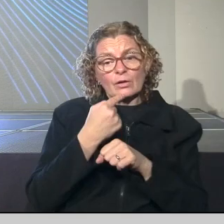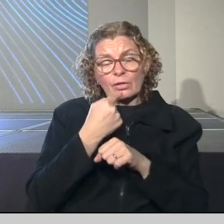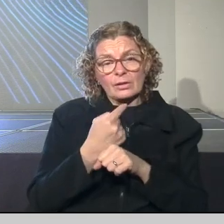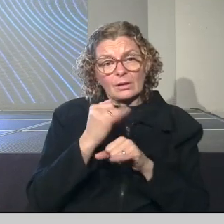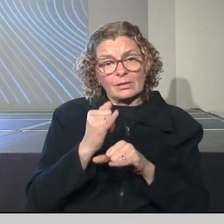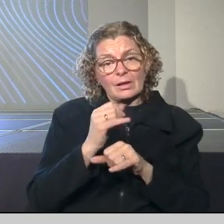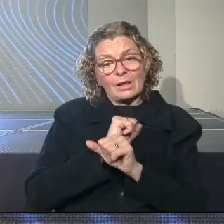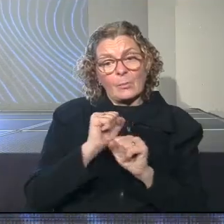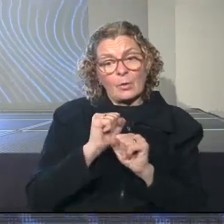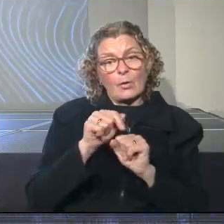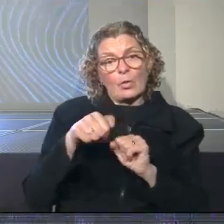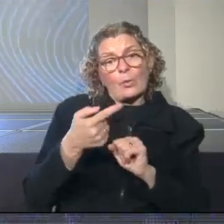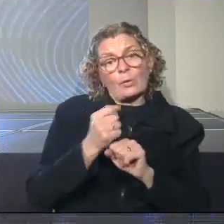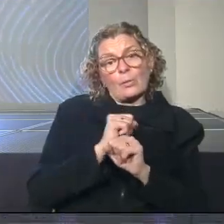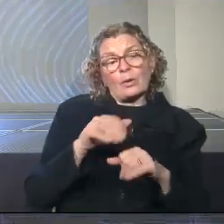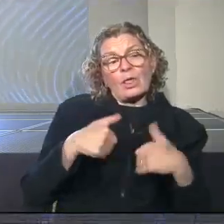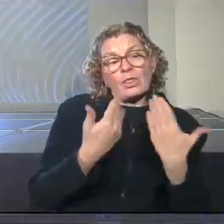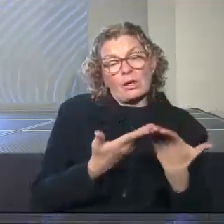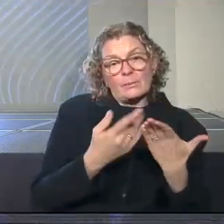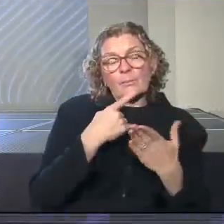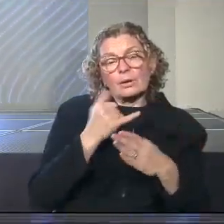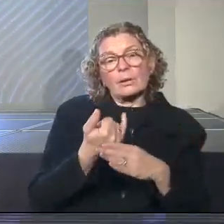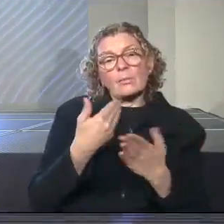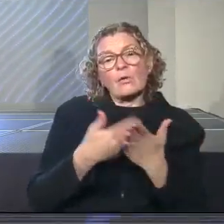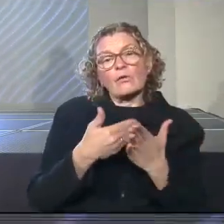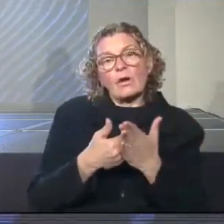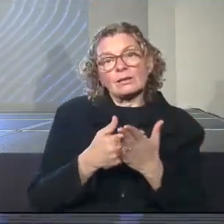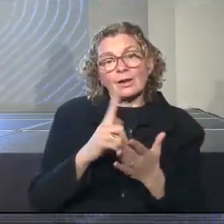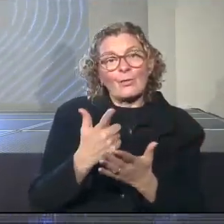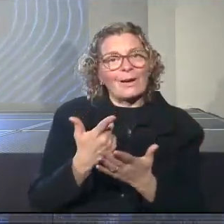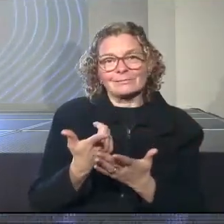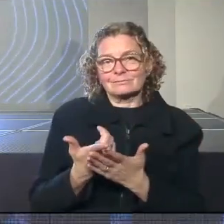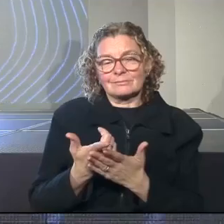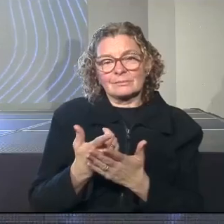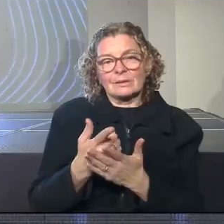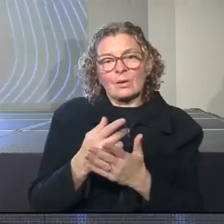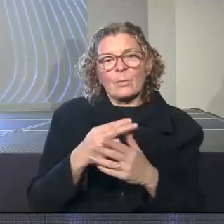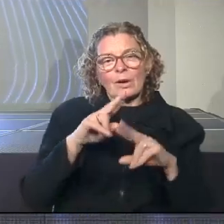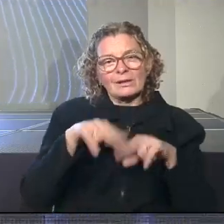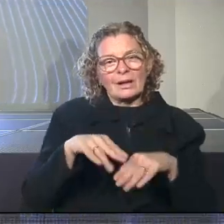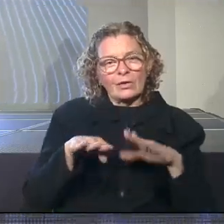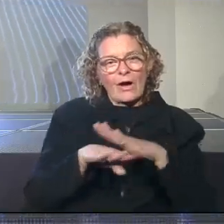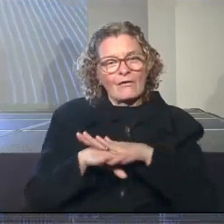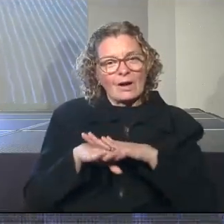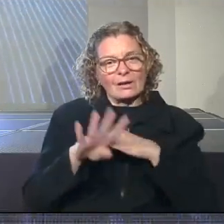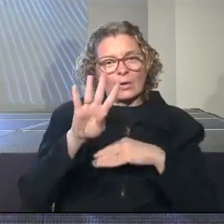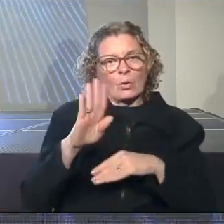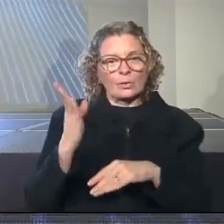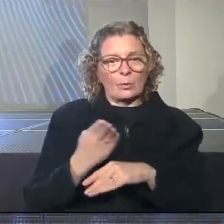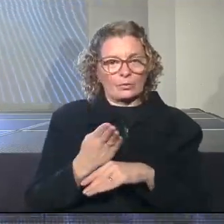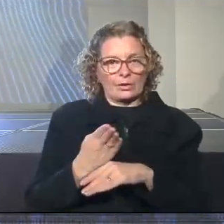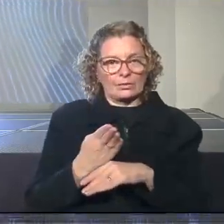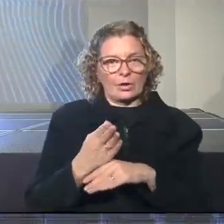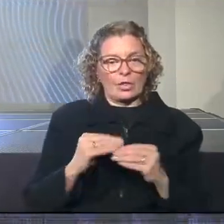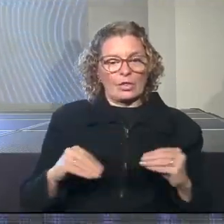después no puede entregar, por ejemplo, por falta de stock. Las cancelaciones tienen que estar por debajo del 4%